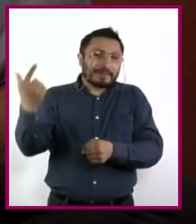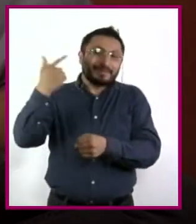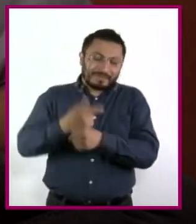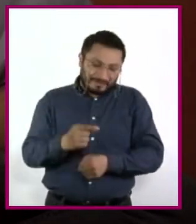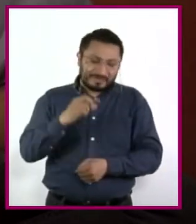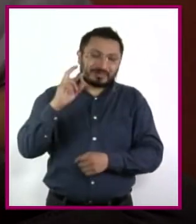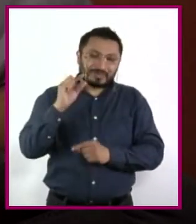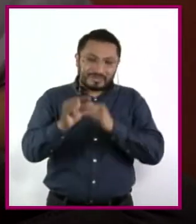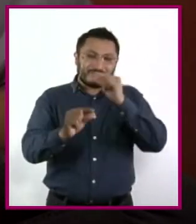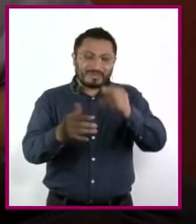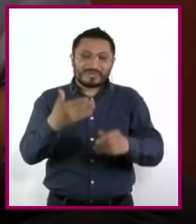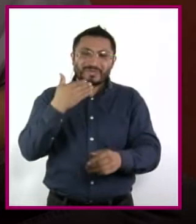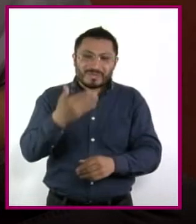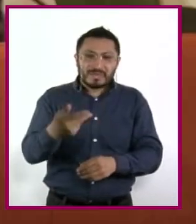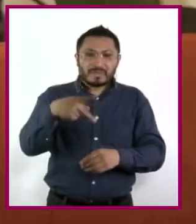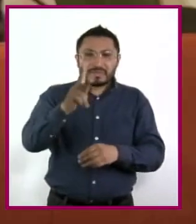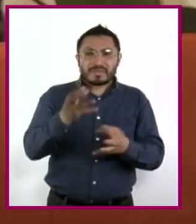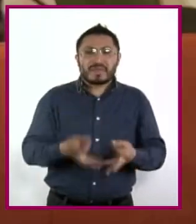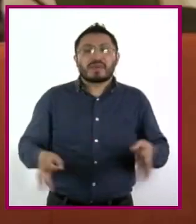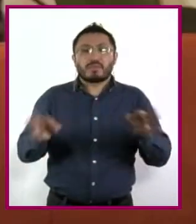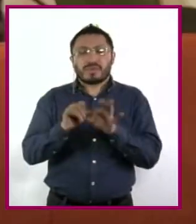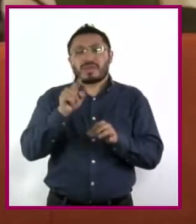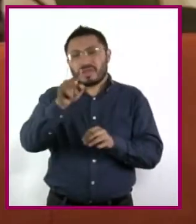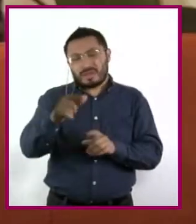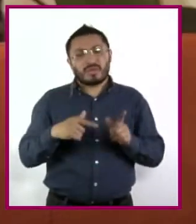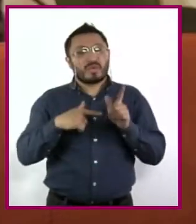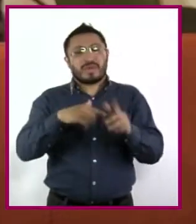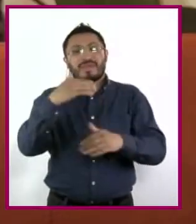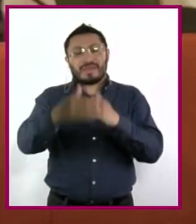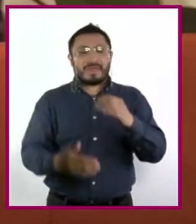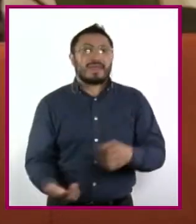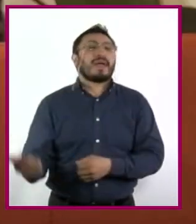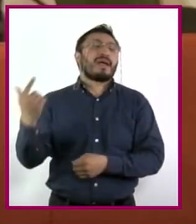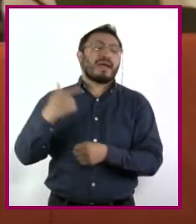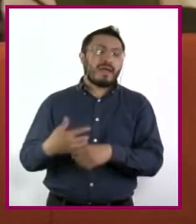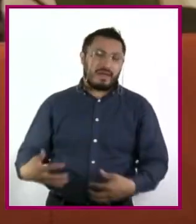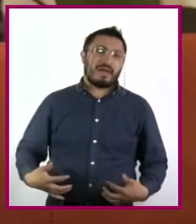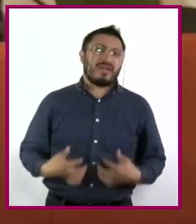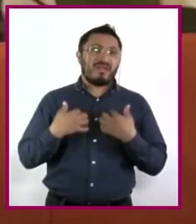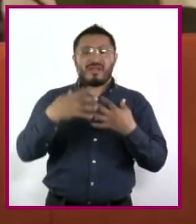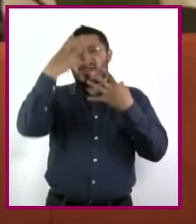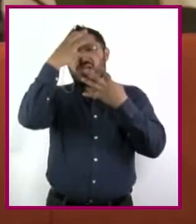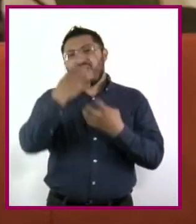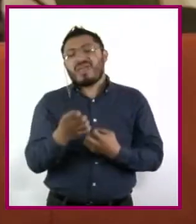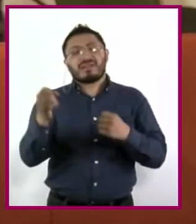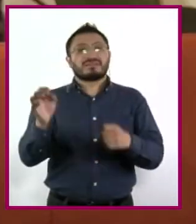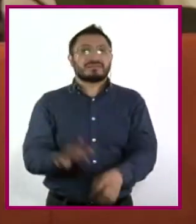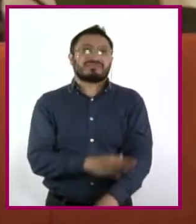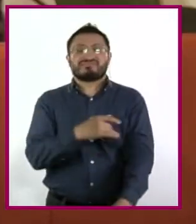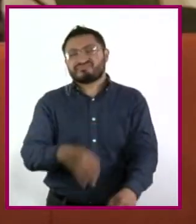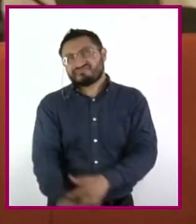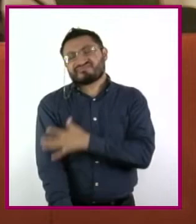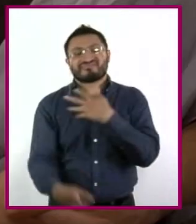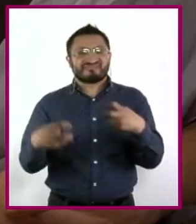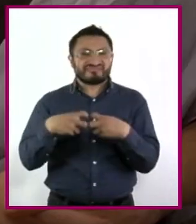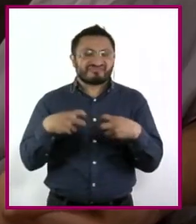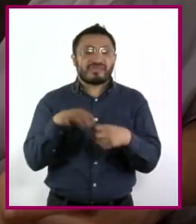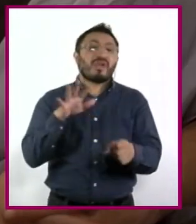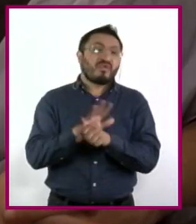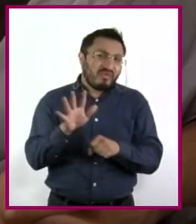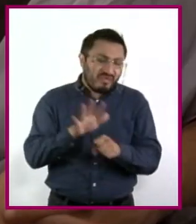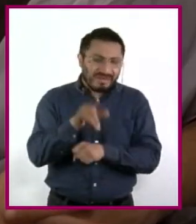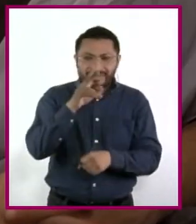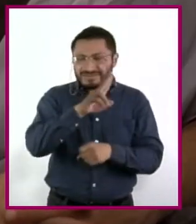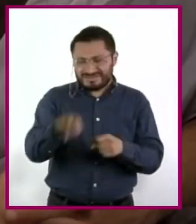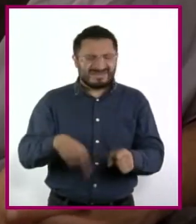que reconozcas lo que has avanzado. Enojo, tristeza, ansiedad. Vamos a seguir sintiendo estas emociones. Son